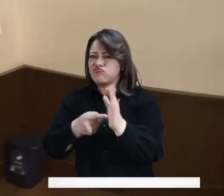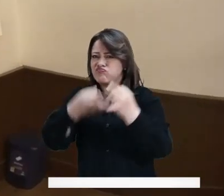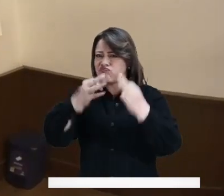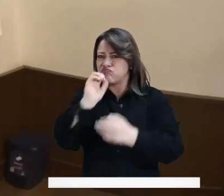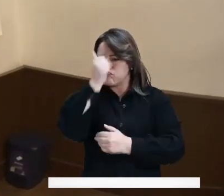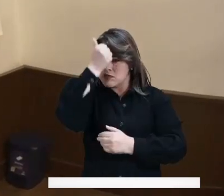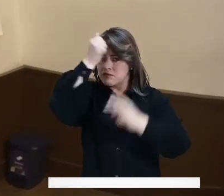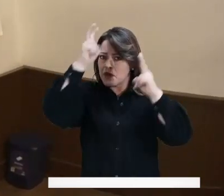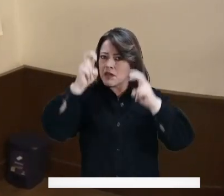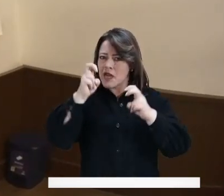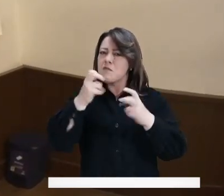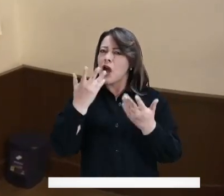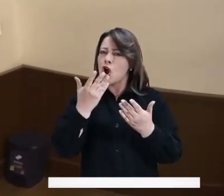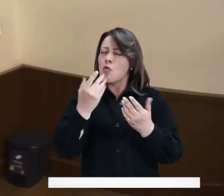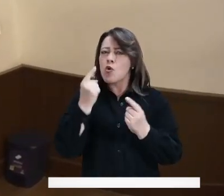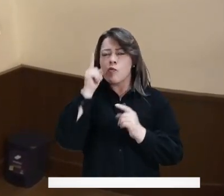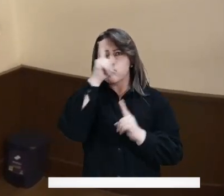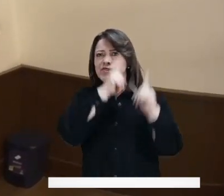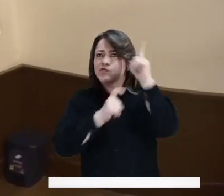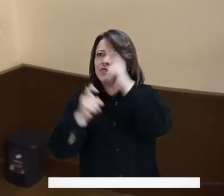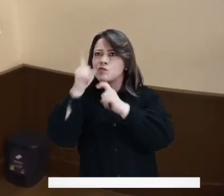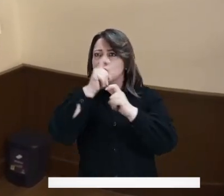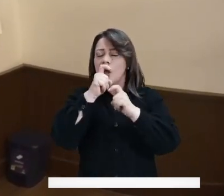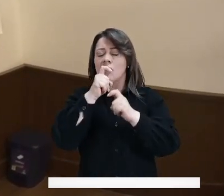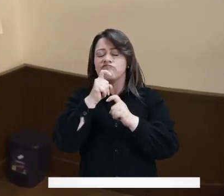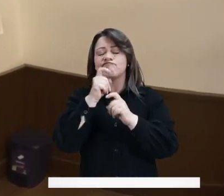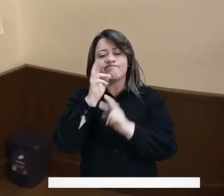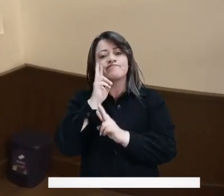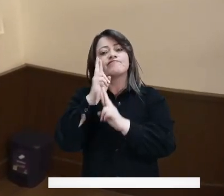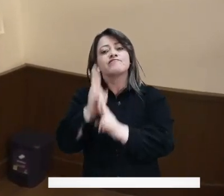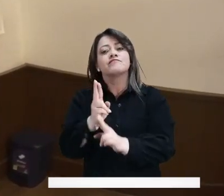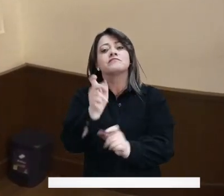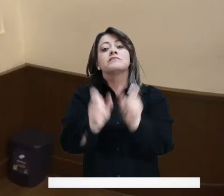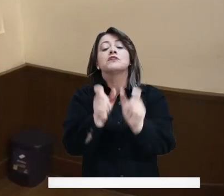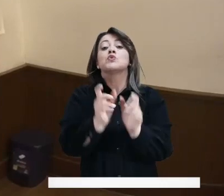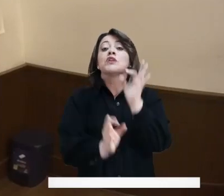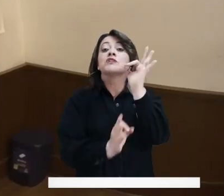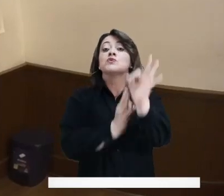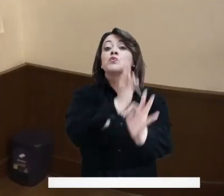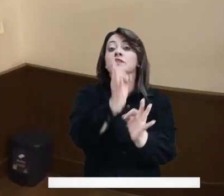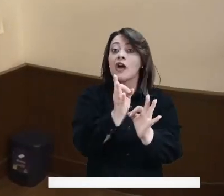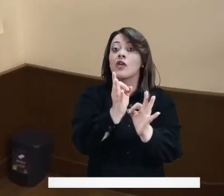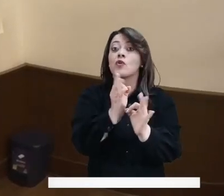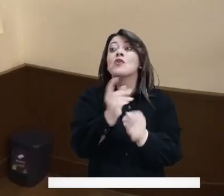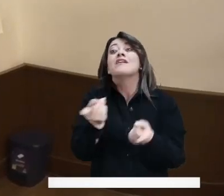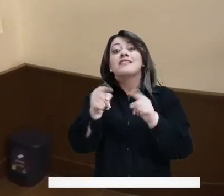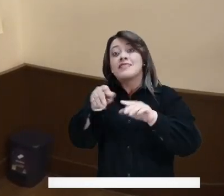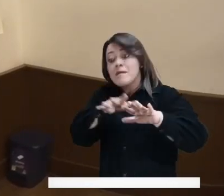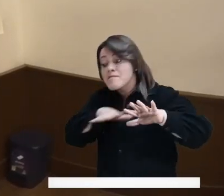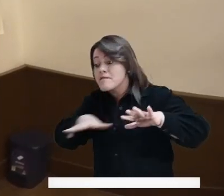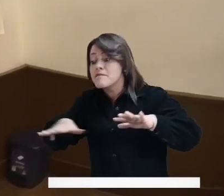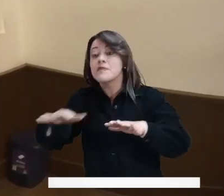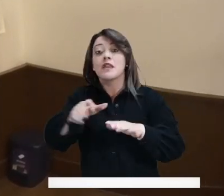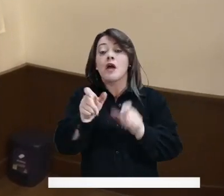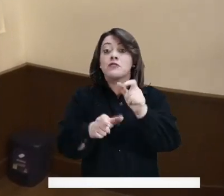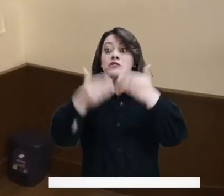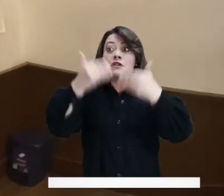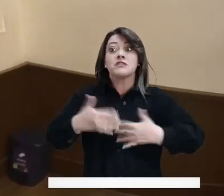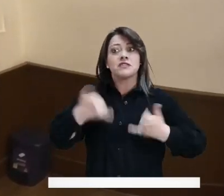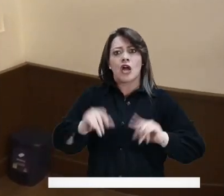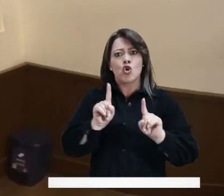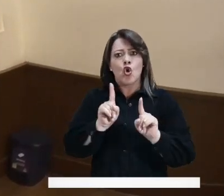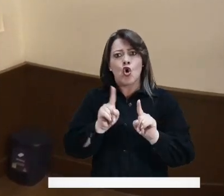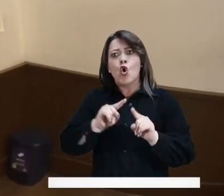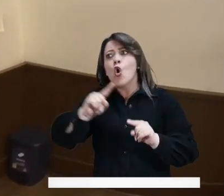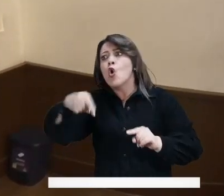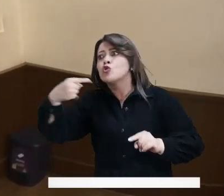central. Eso significa, por supuesto, reconocer el trabajo del cuidado, que no solamente es una población en condición de